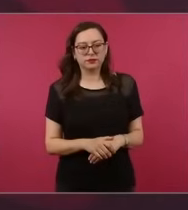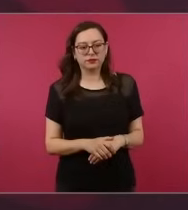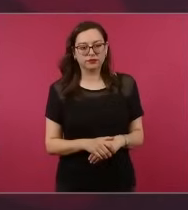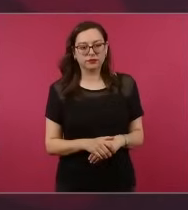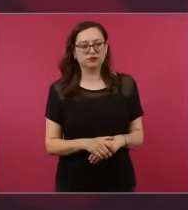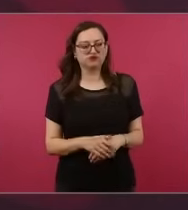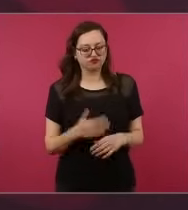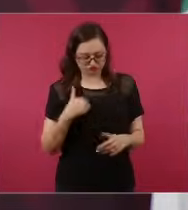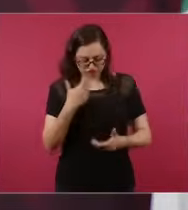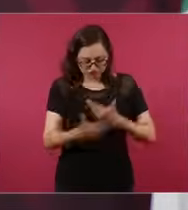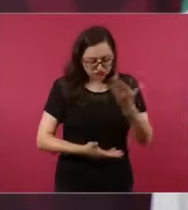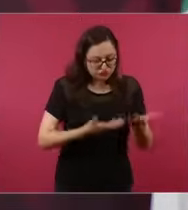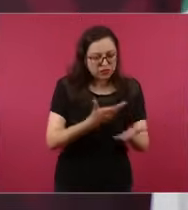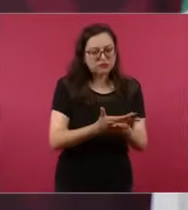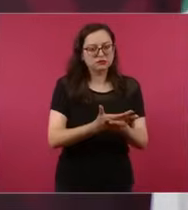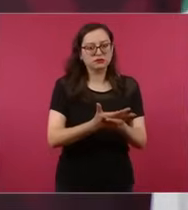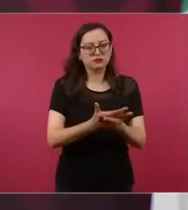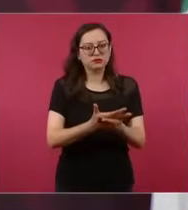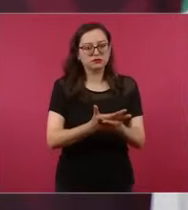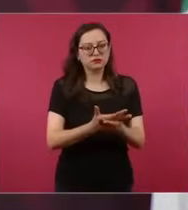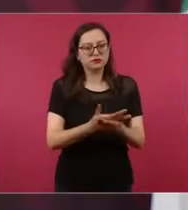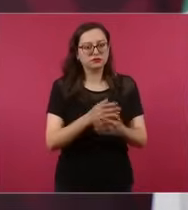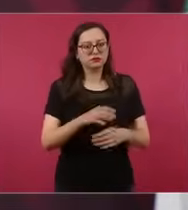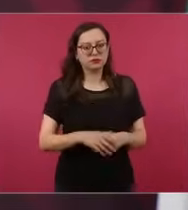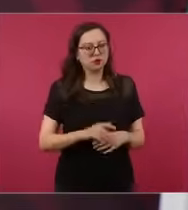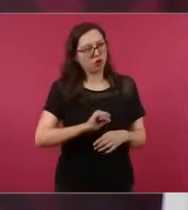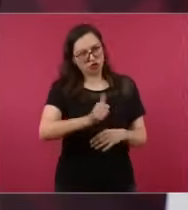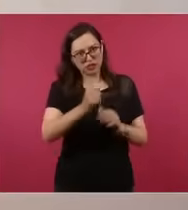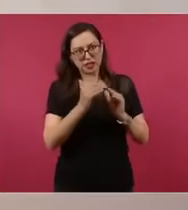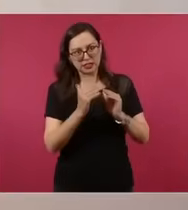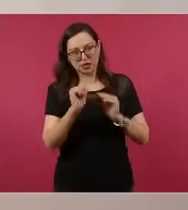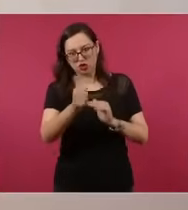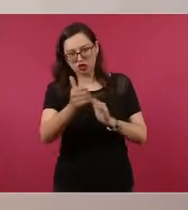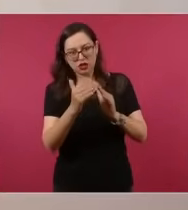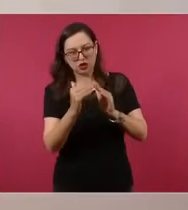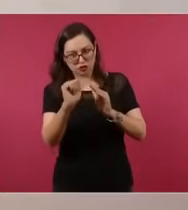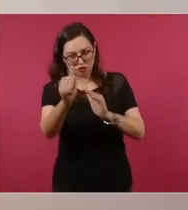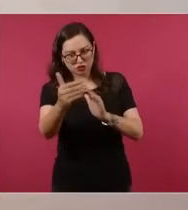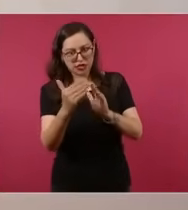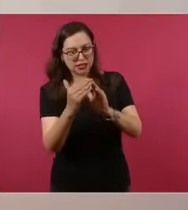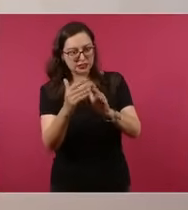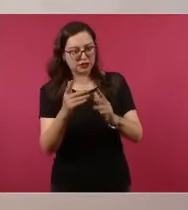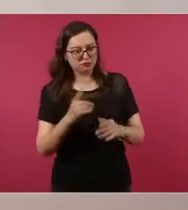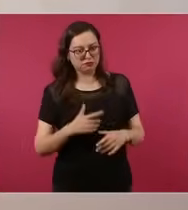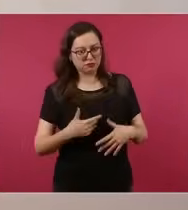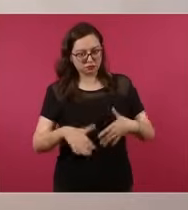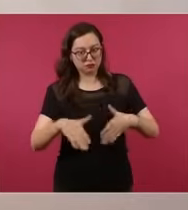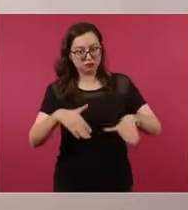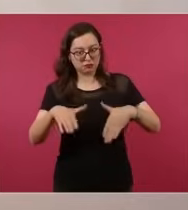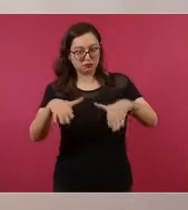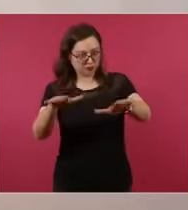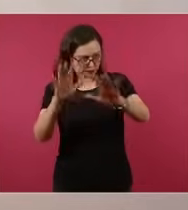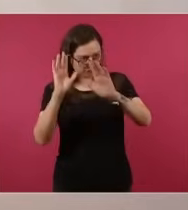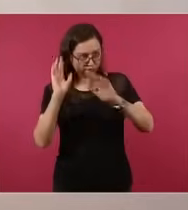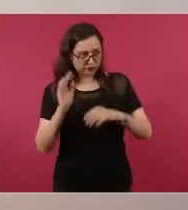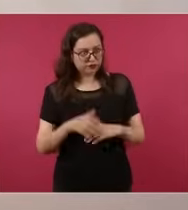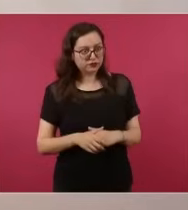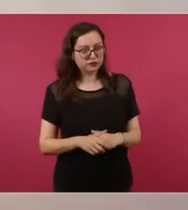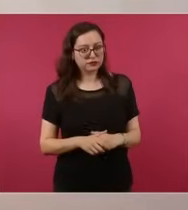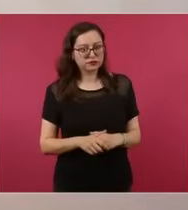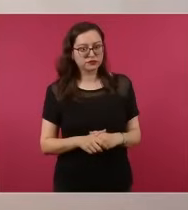y estoy a las órdenes. Y a otra casa, y a otra casa, y les decíamos, cuidado porque